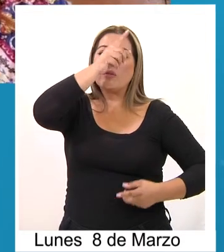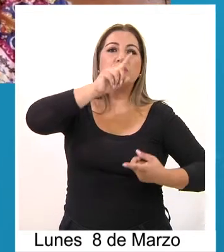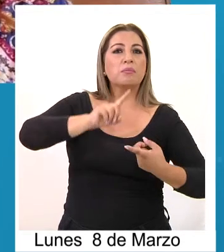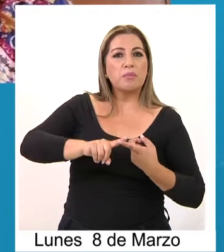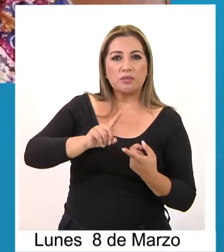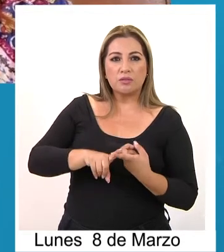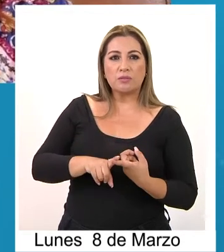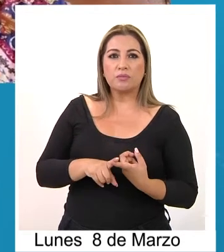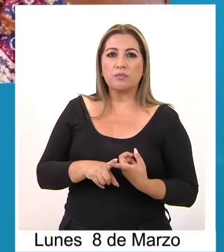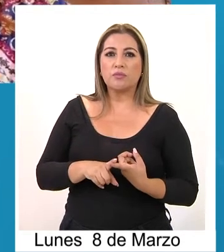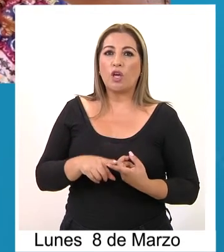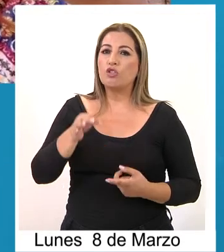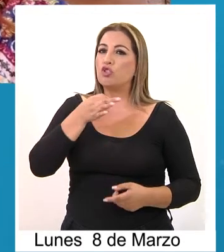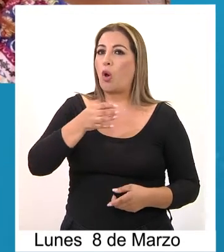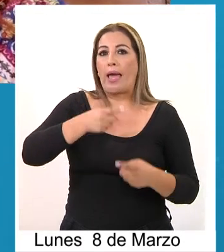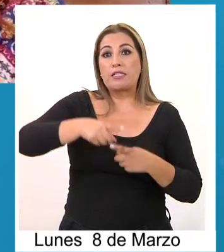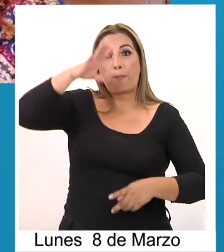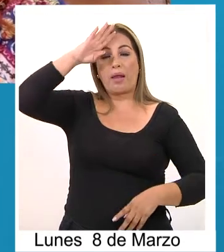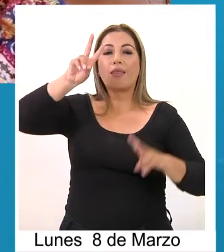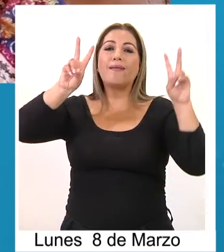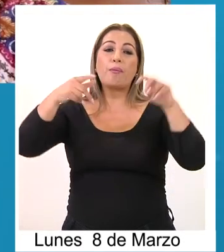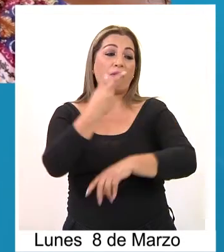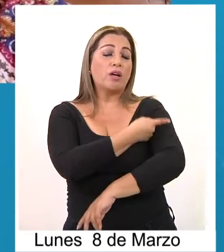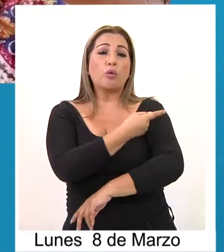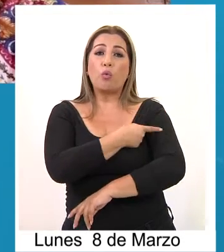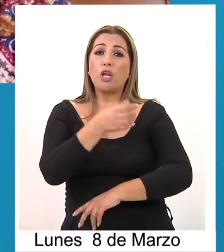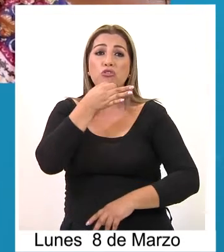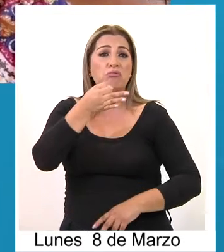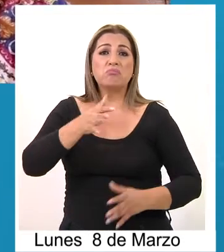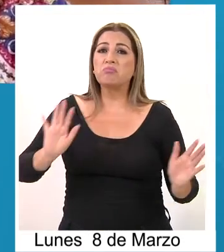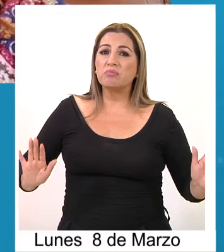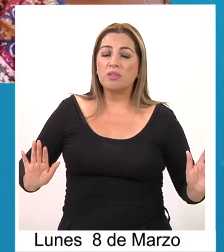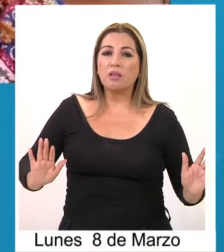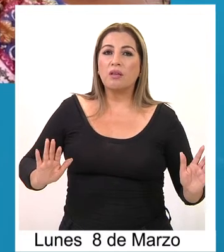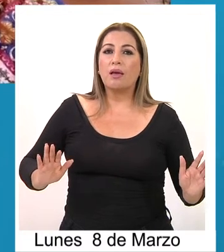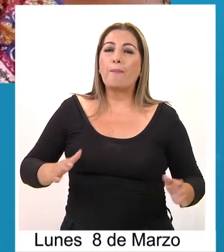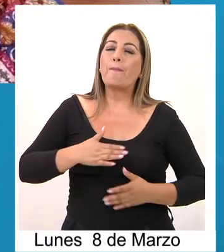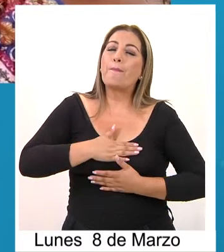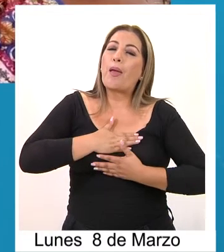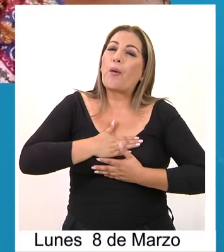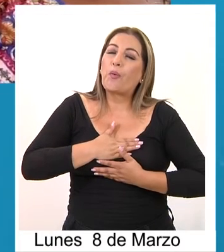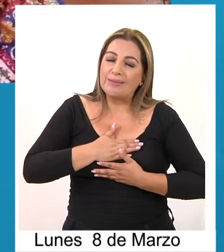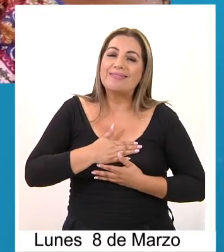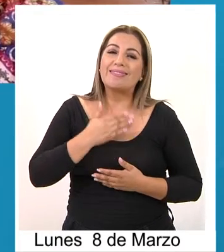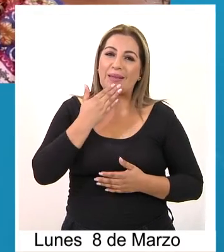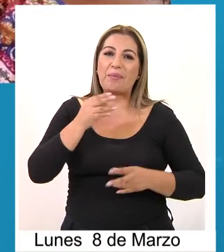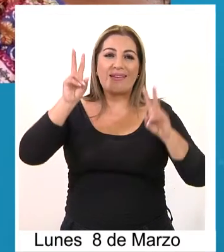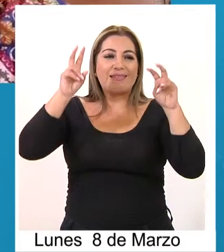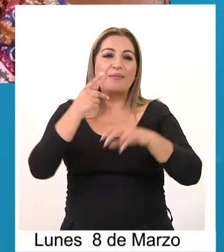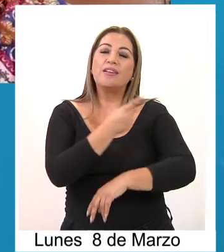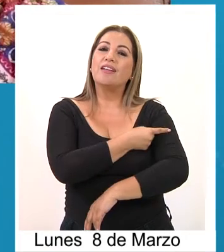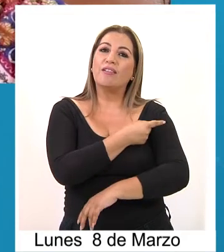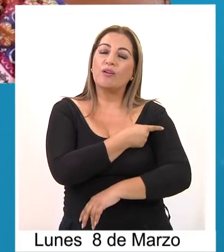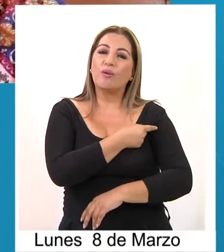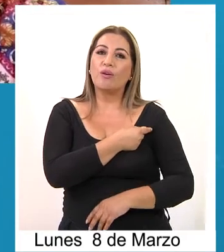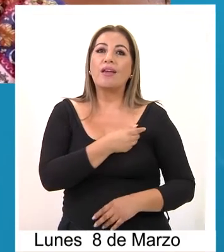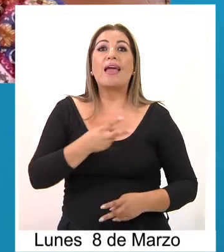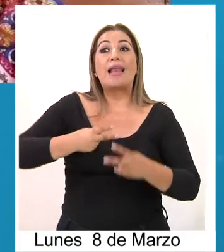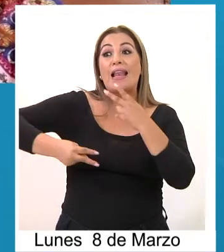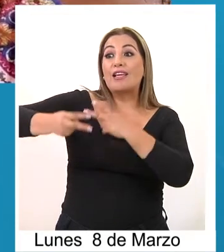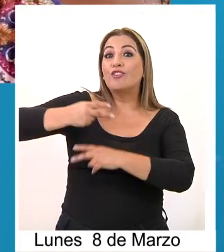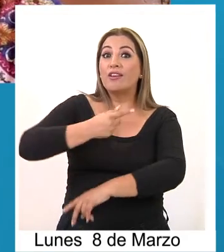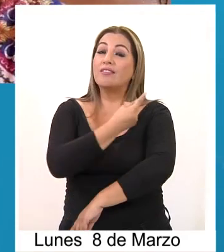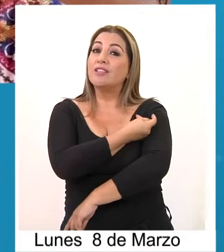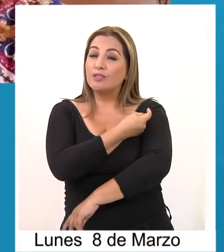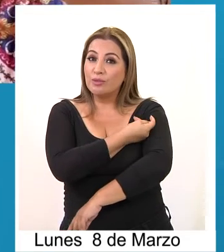y más que yo no soy experta en vacunas y lo digo abiertamente, me apasionan las Ujú, vacunas, encuentro que la historia de las vacunas, a los que les gusta la